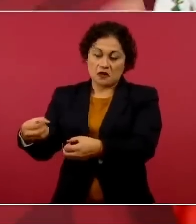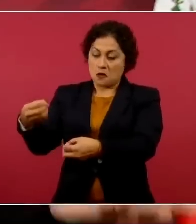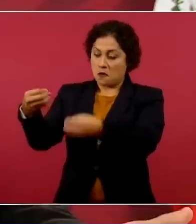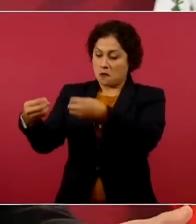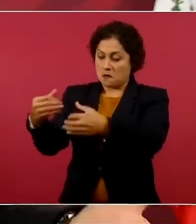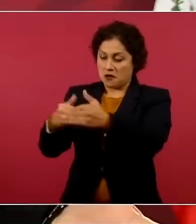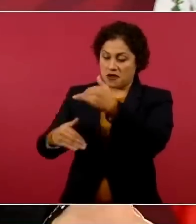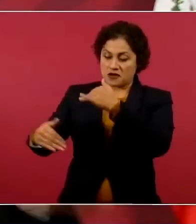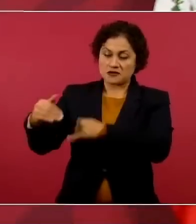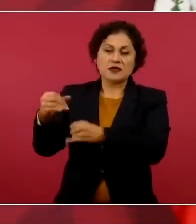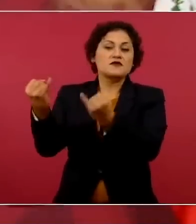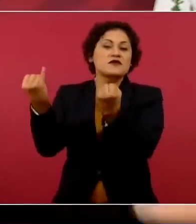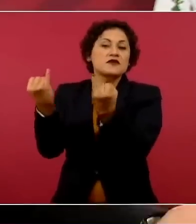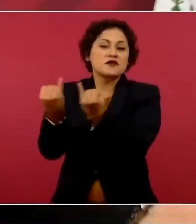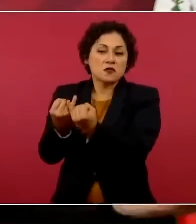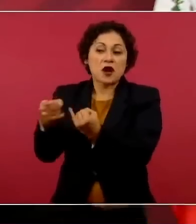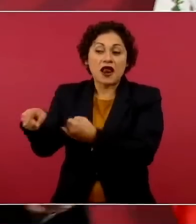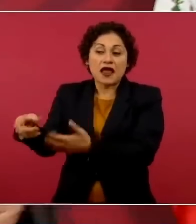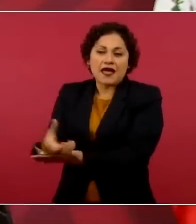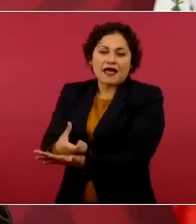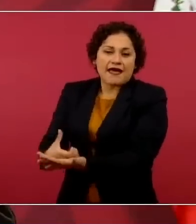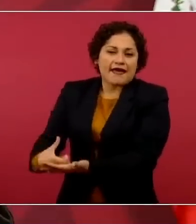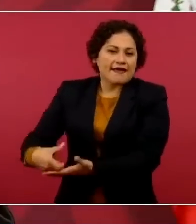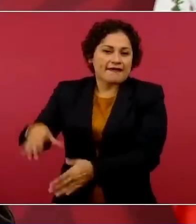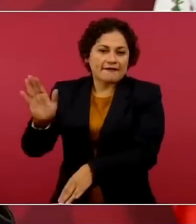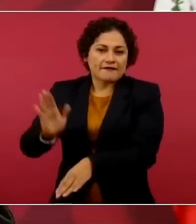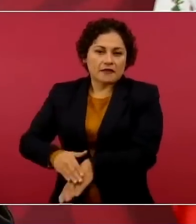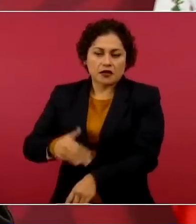ganan más que lo que gana el presidente.